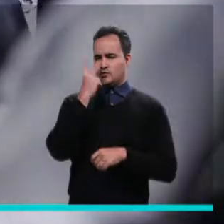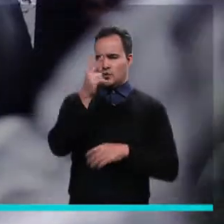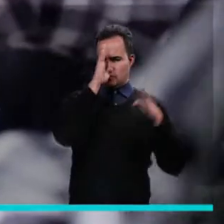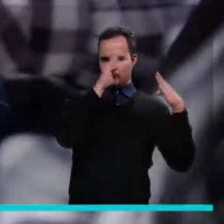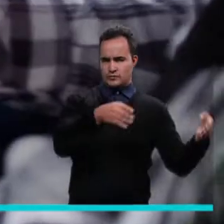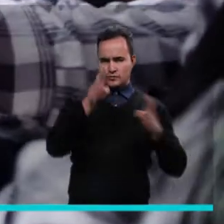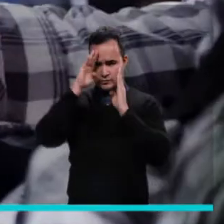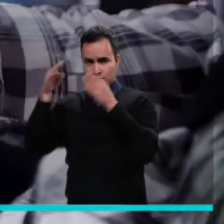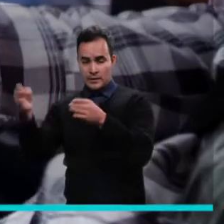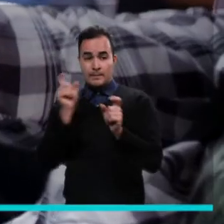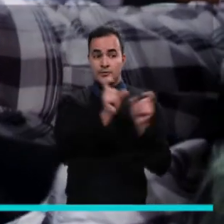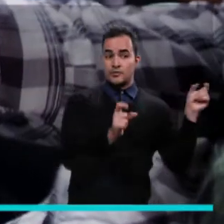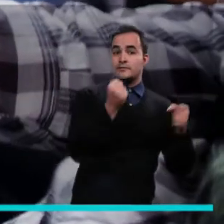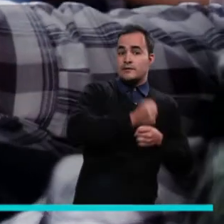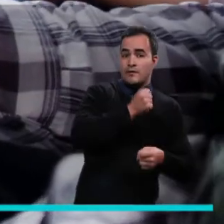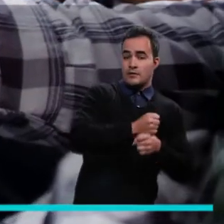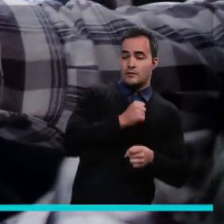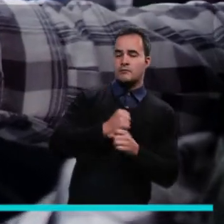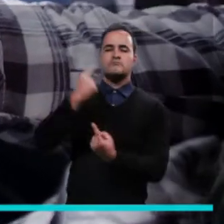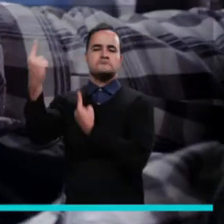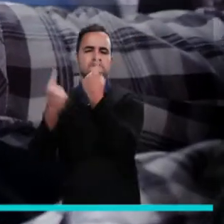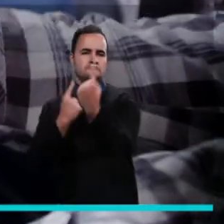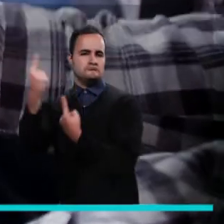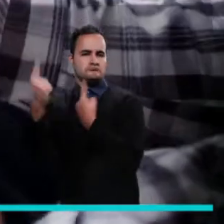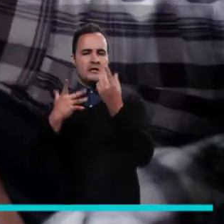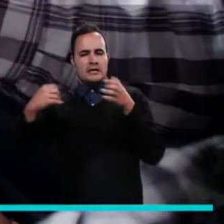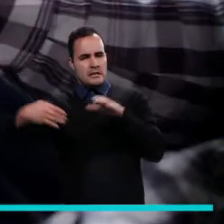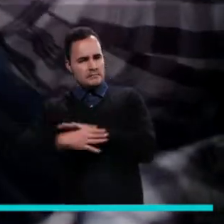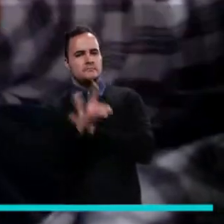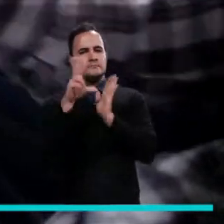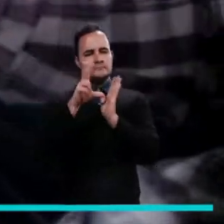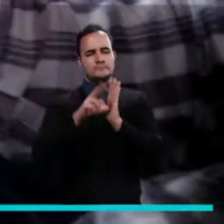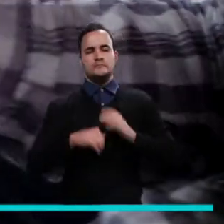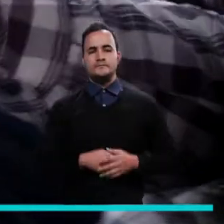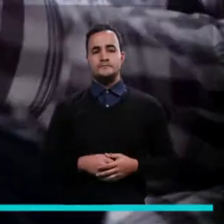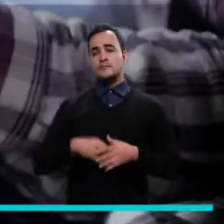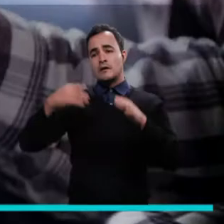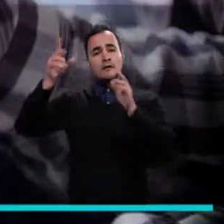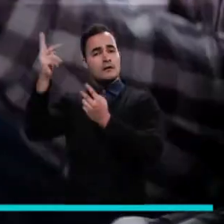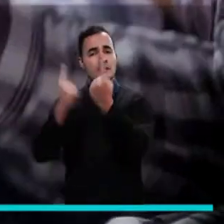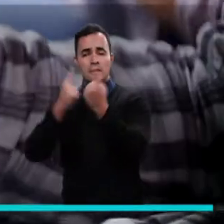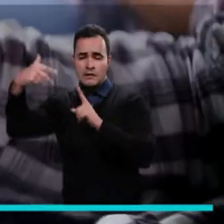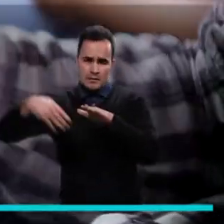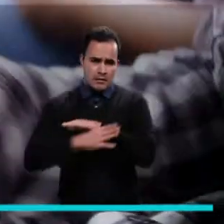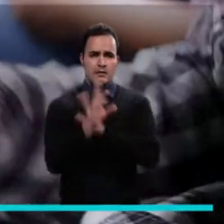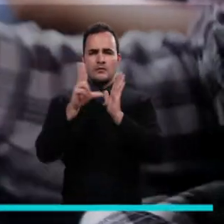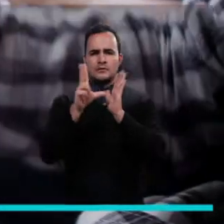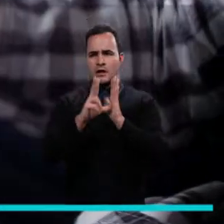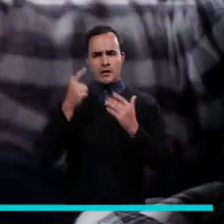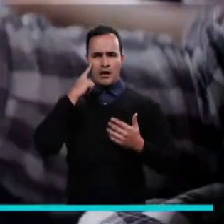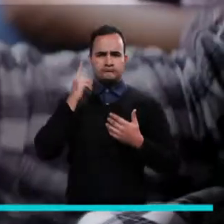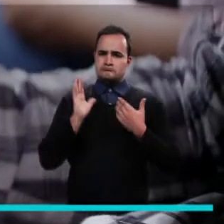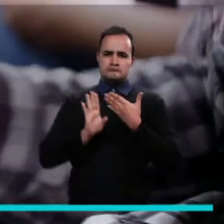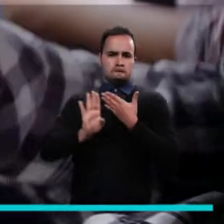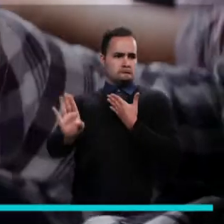frentes, personal y clientes. Los clientes vienen y llegan, no tienen contacto con